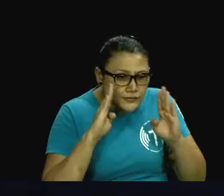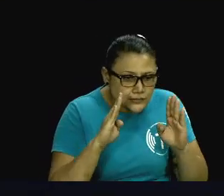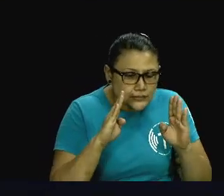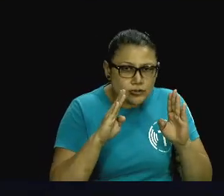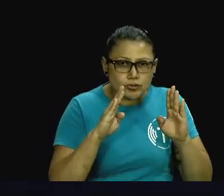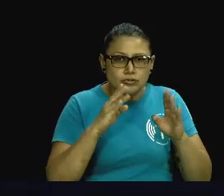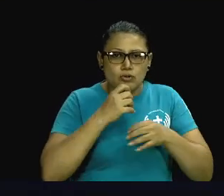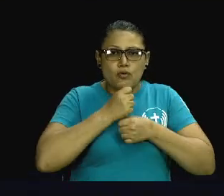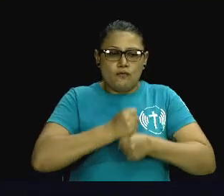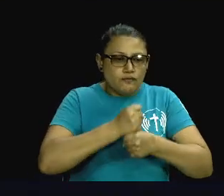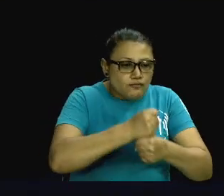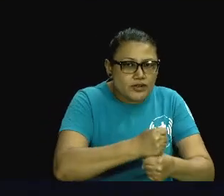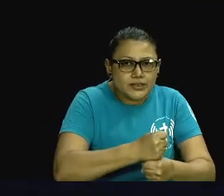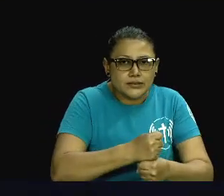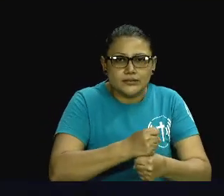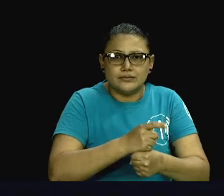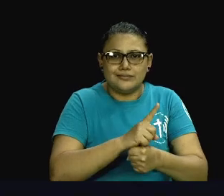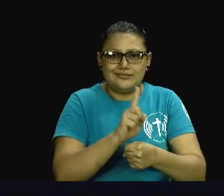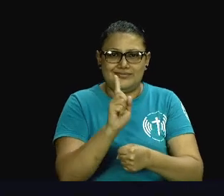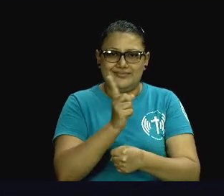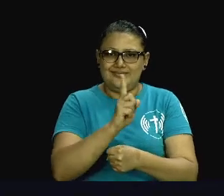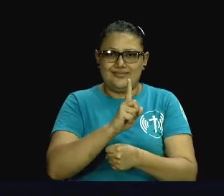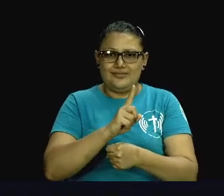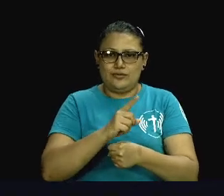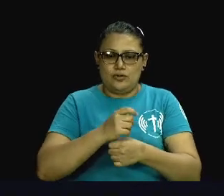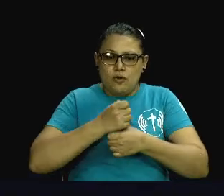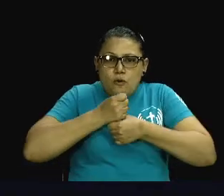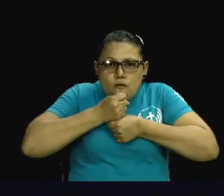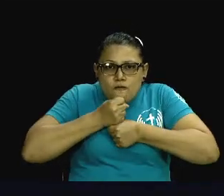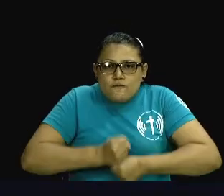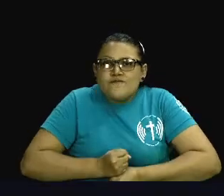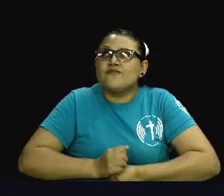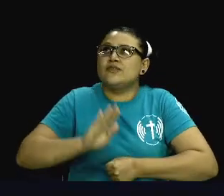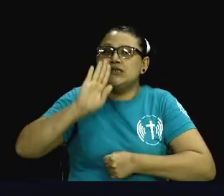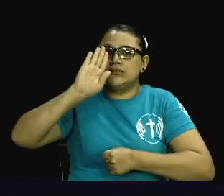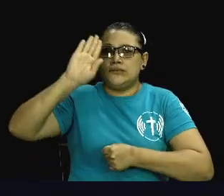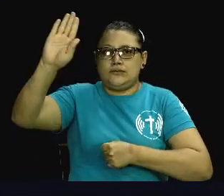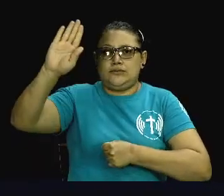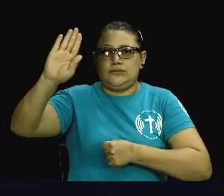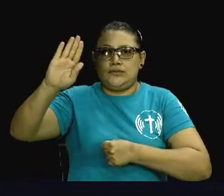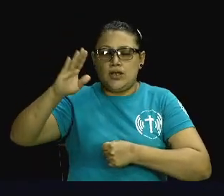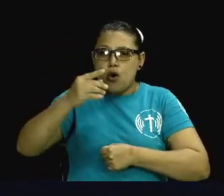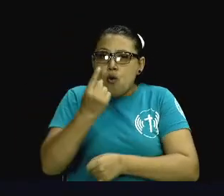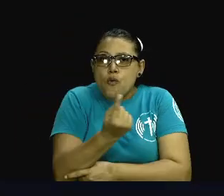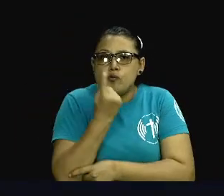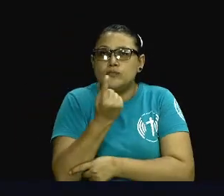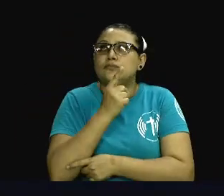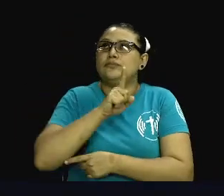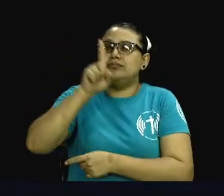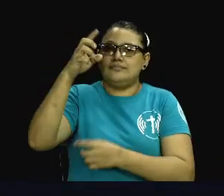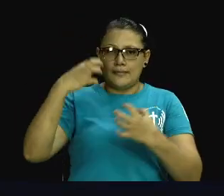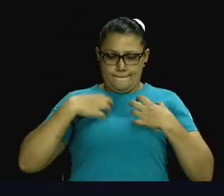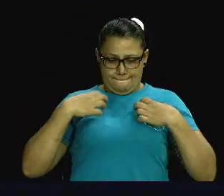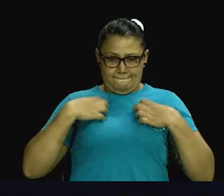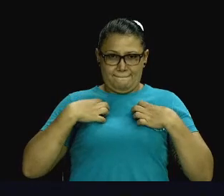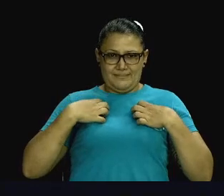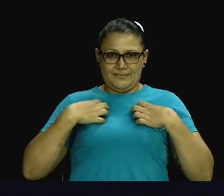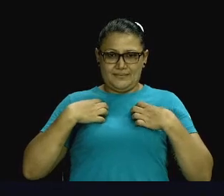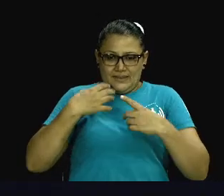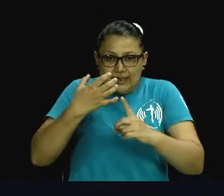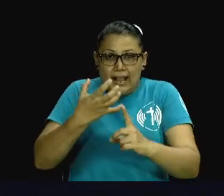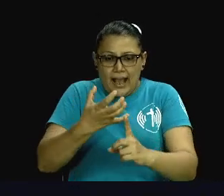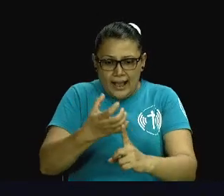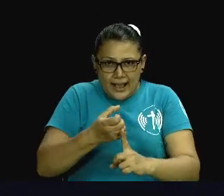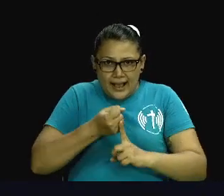ellas dios quiere que él sea el único en tu vida en el cual tú puedes depositar